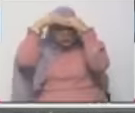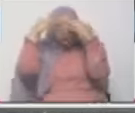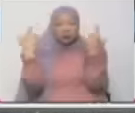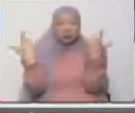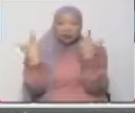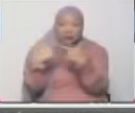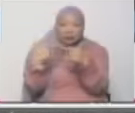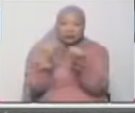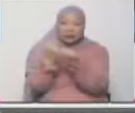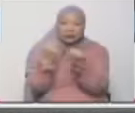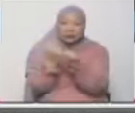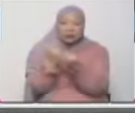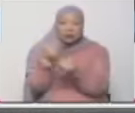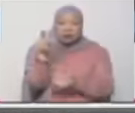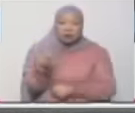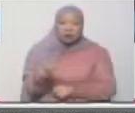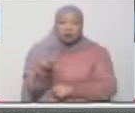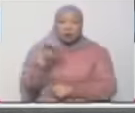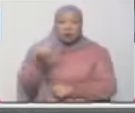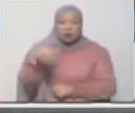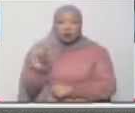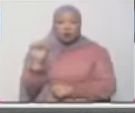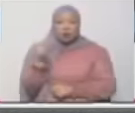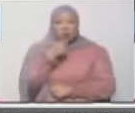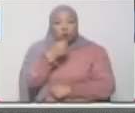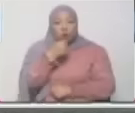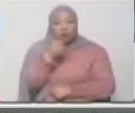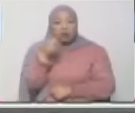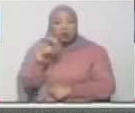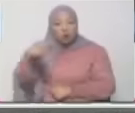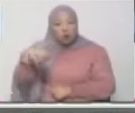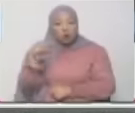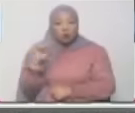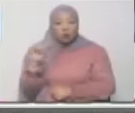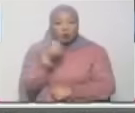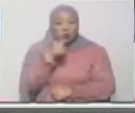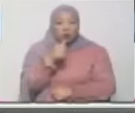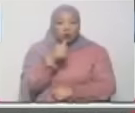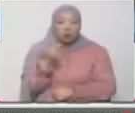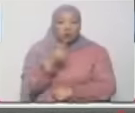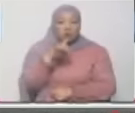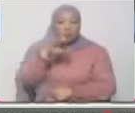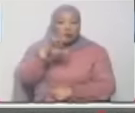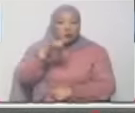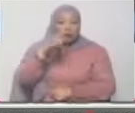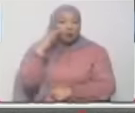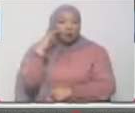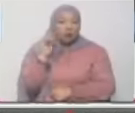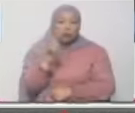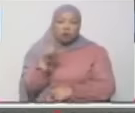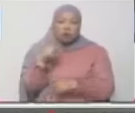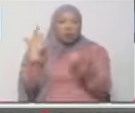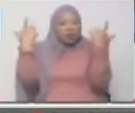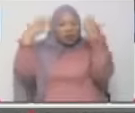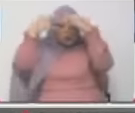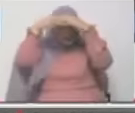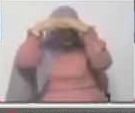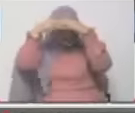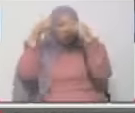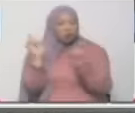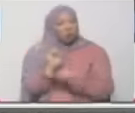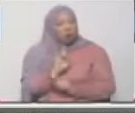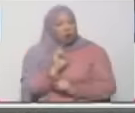dice José Roberto Duque. ¿Tú viste la entrevista que le hicieron a José Roberto Duque? Él no dice que hay una guerra cognitiva. estoy de acuerdo con